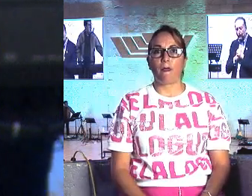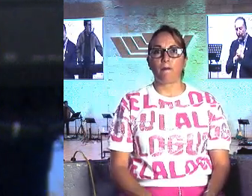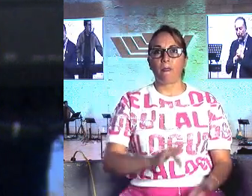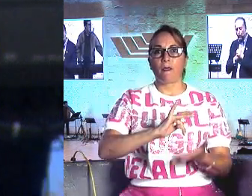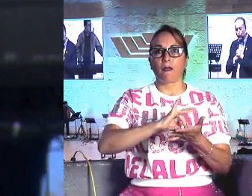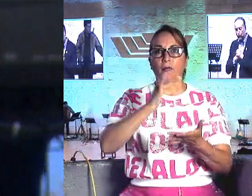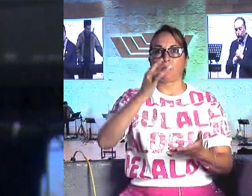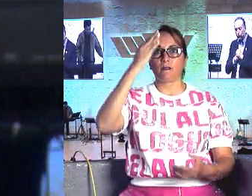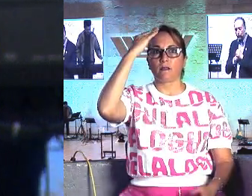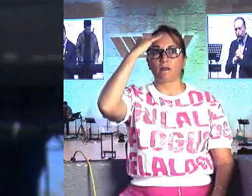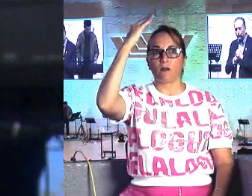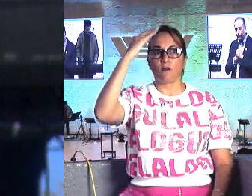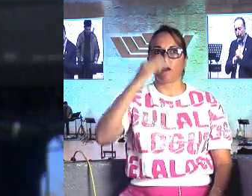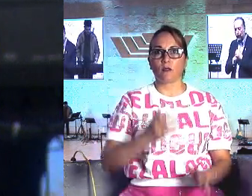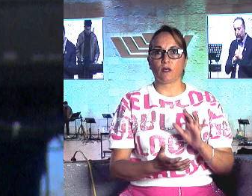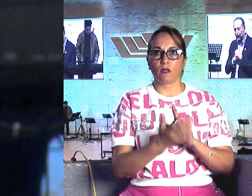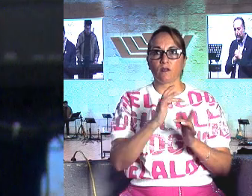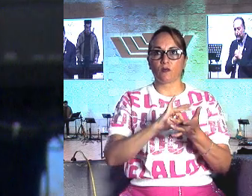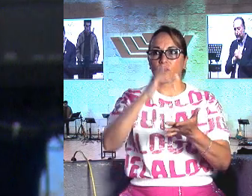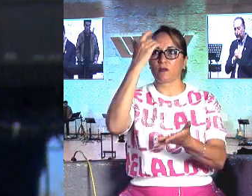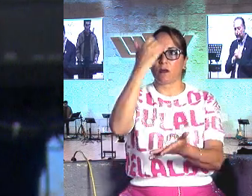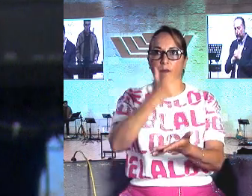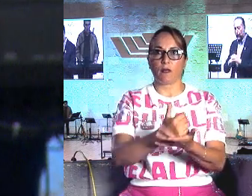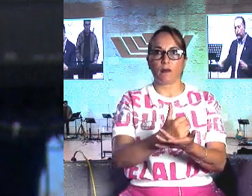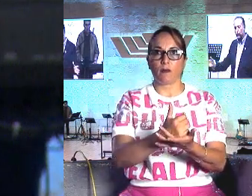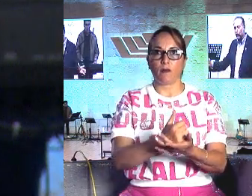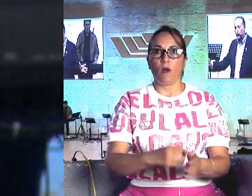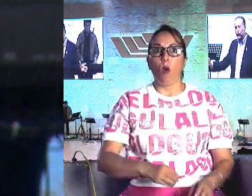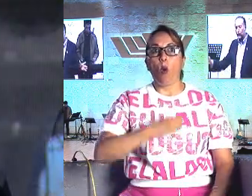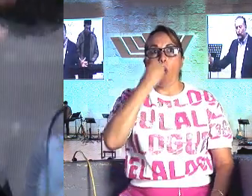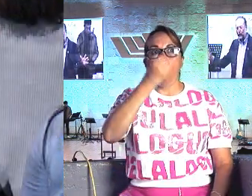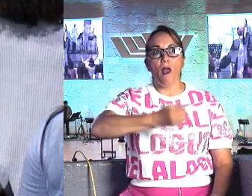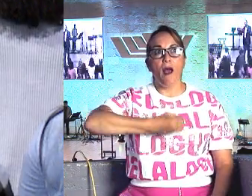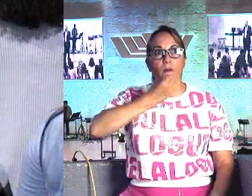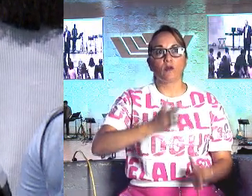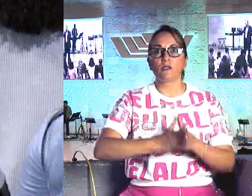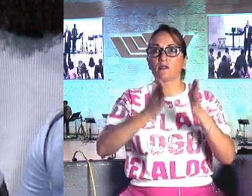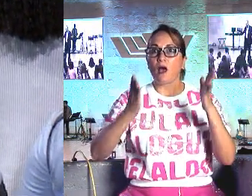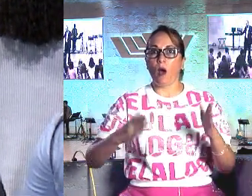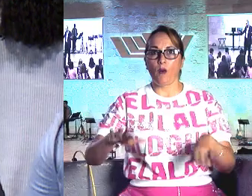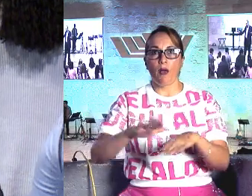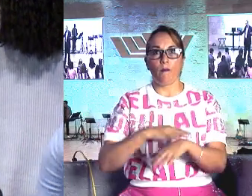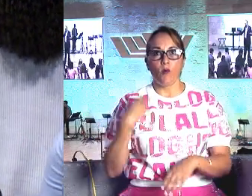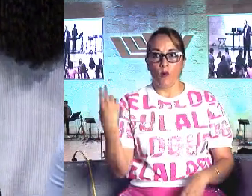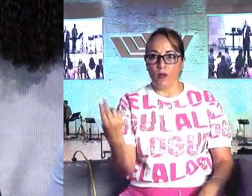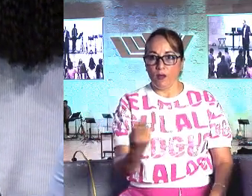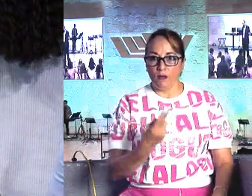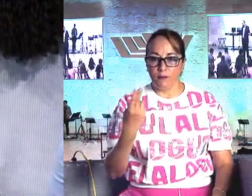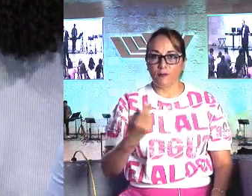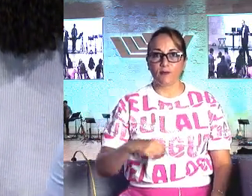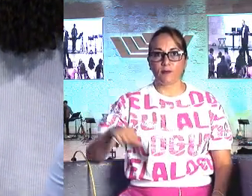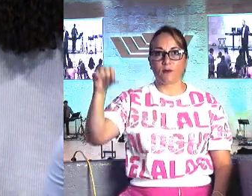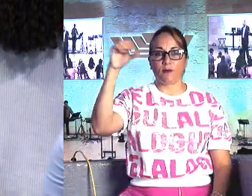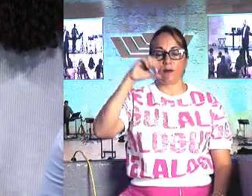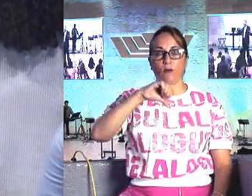Gracias, Señor Jesús. Amén. Oramos todos por ellos. Señor, bendice a cada una de estas personas que hoy están